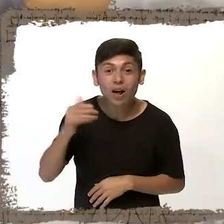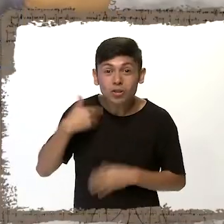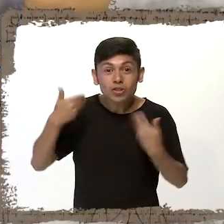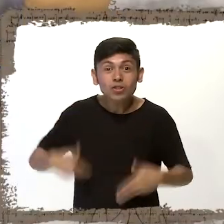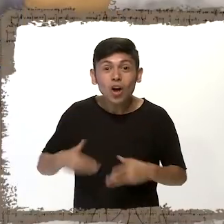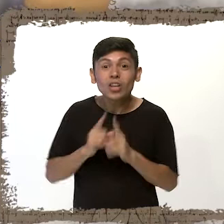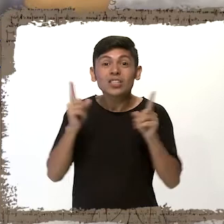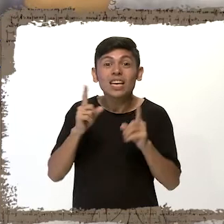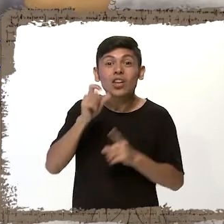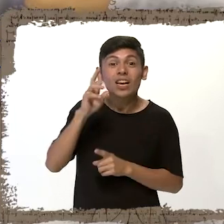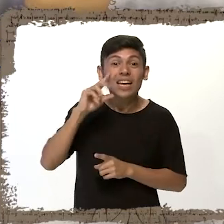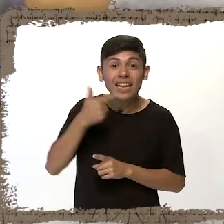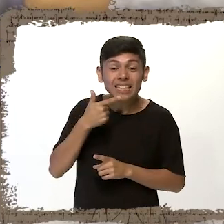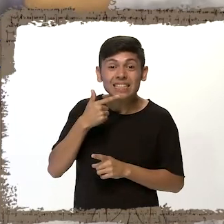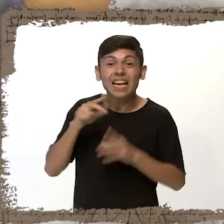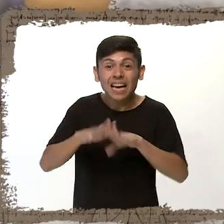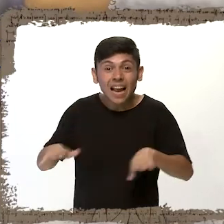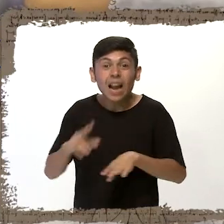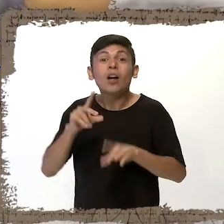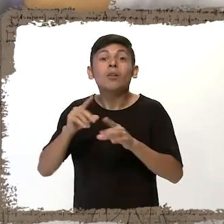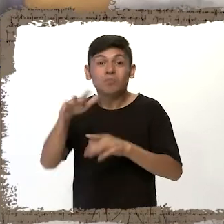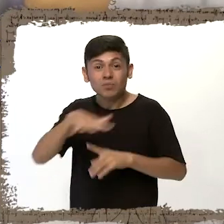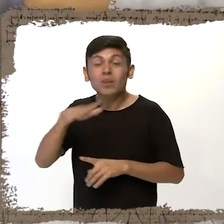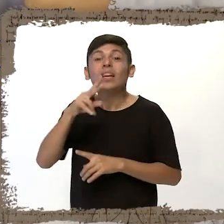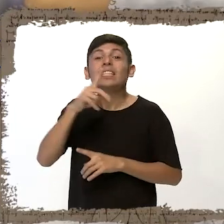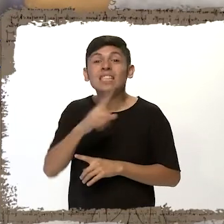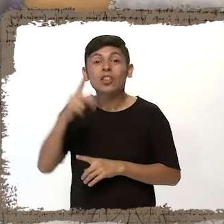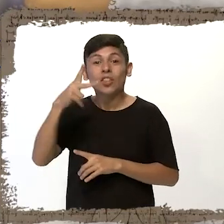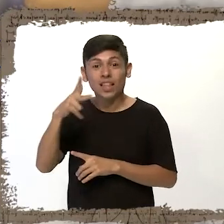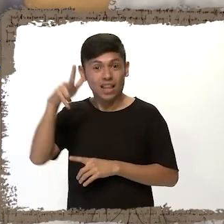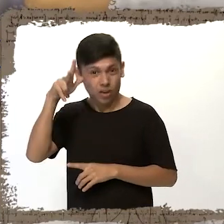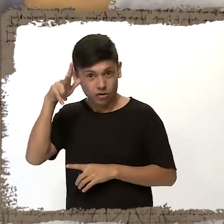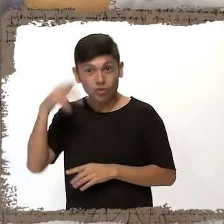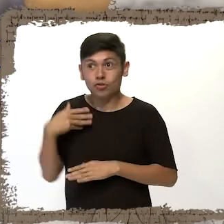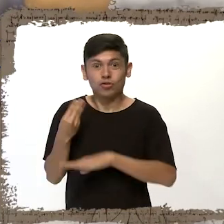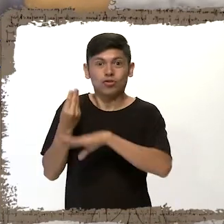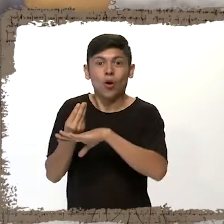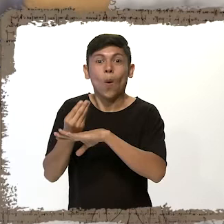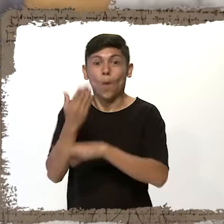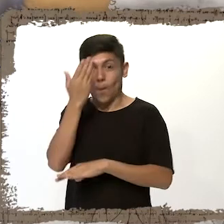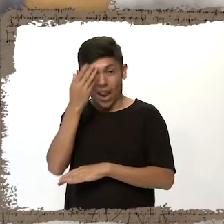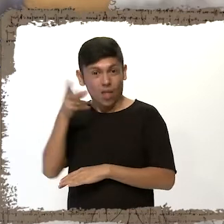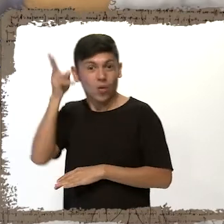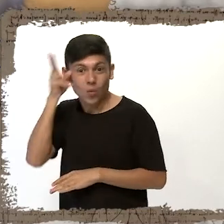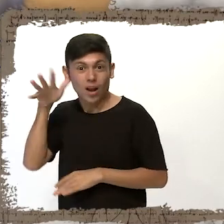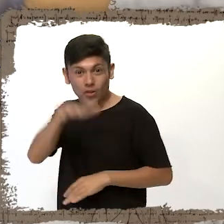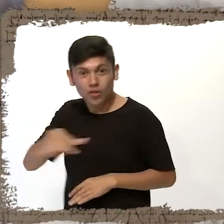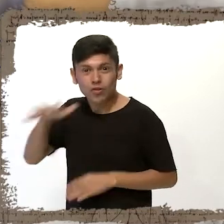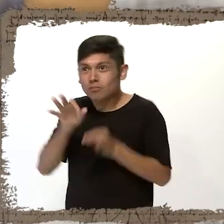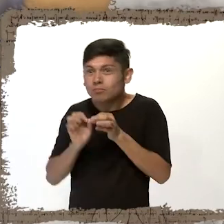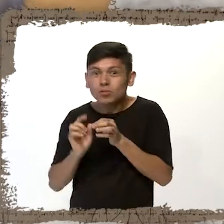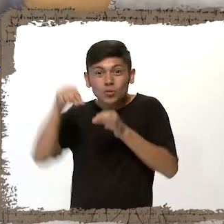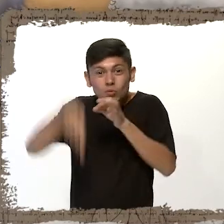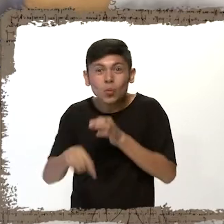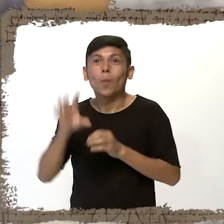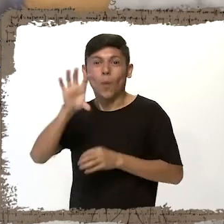Hola, soy la señora Cris, del Jardín de Infantes Nucleado número 138. Vivo en la ciudad de Venado Tuerto, que es una ciudad